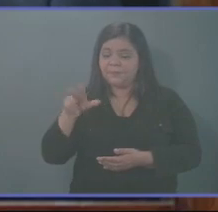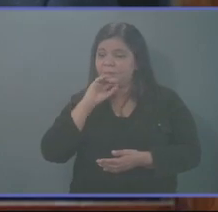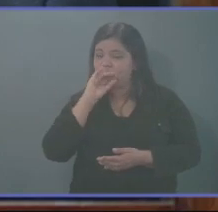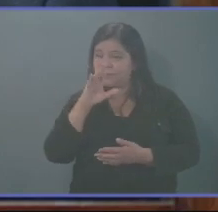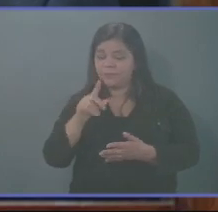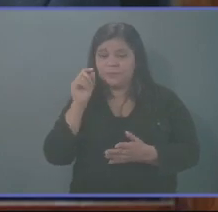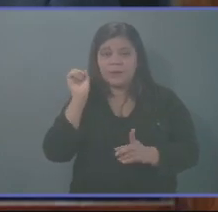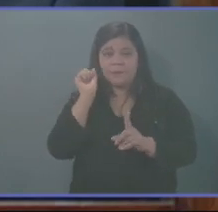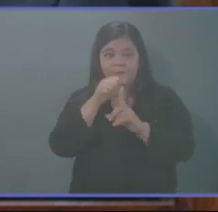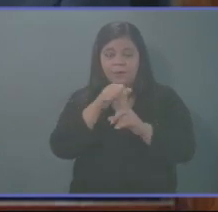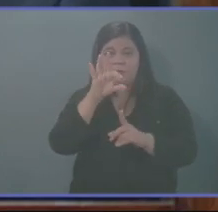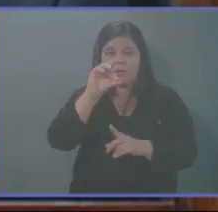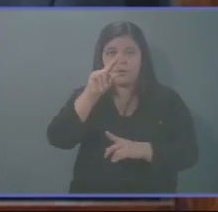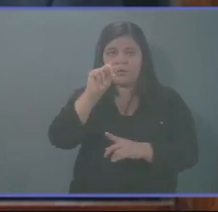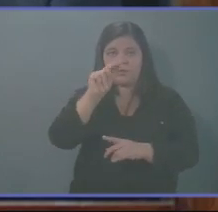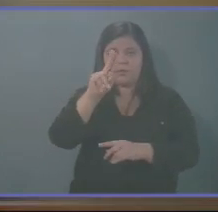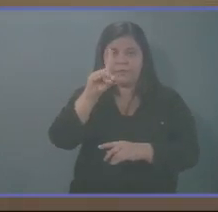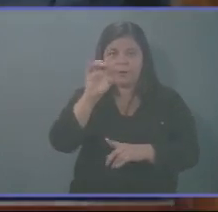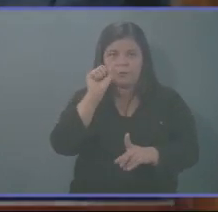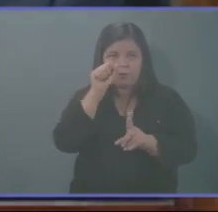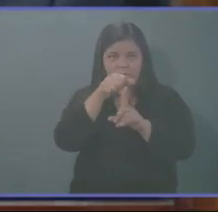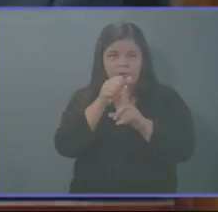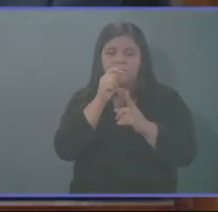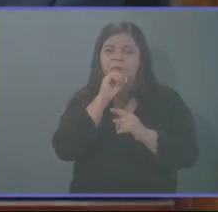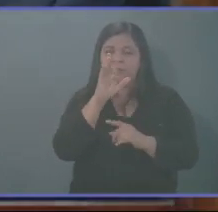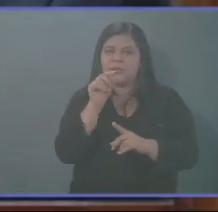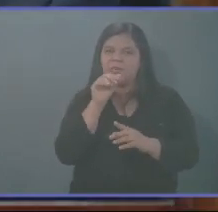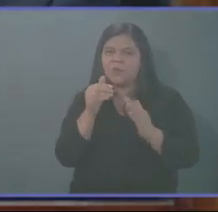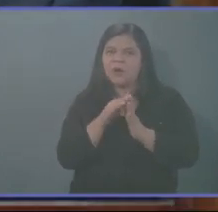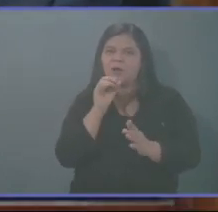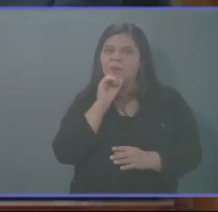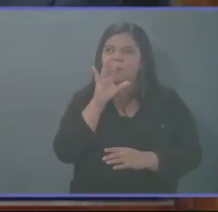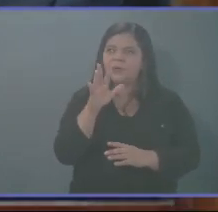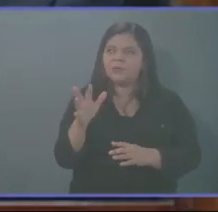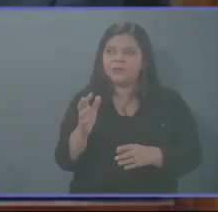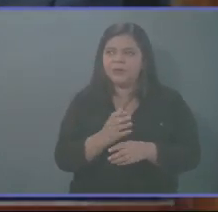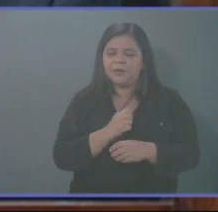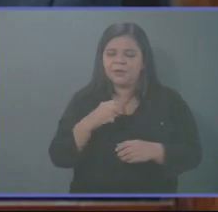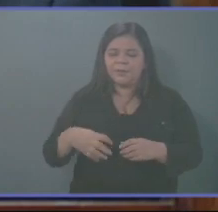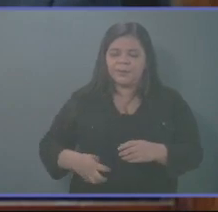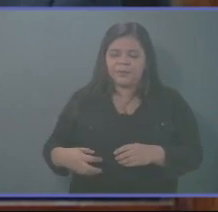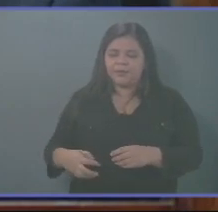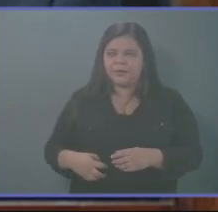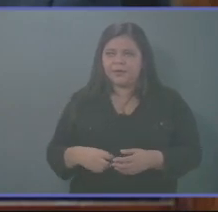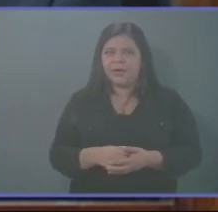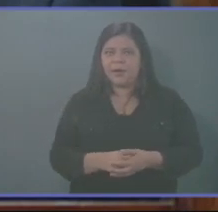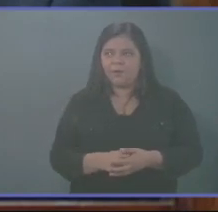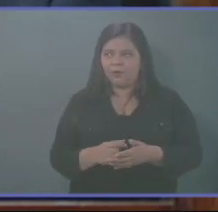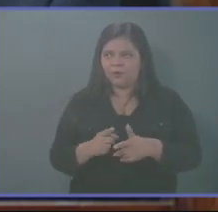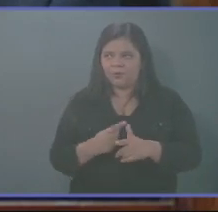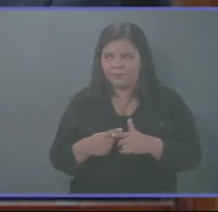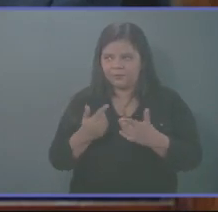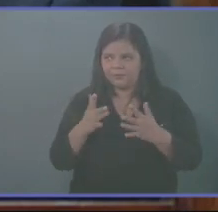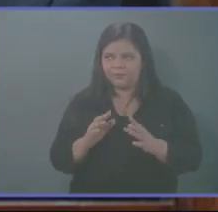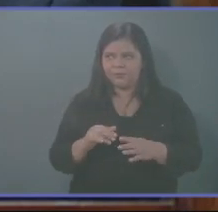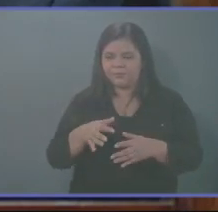fraude es, en un sentido general, un engaño, abuso de confianza, acto de contrario a la